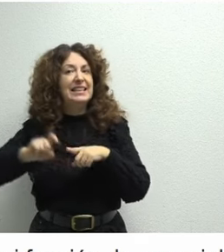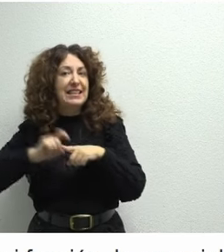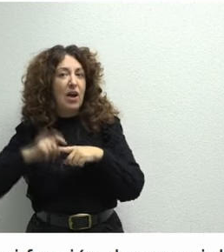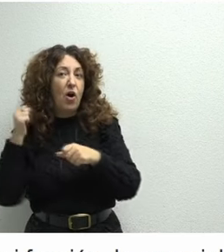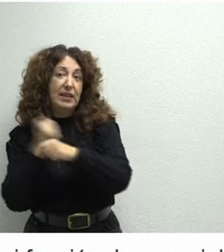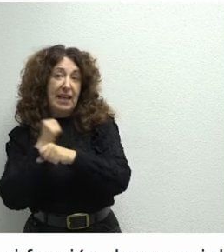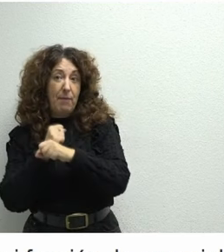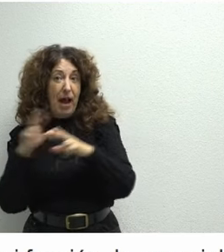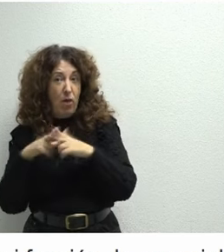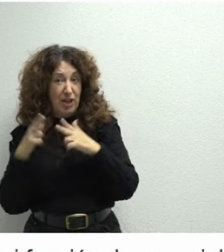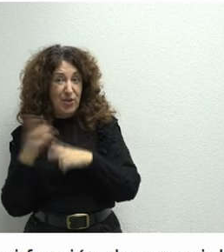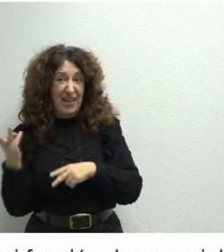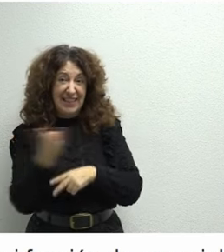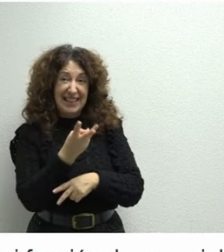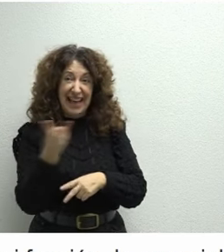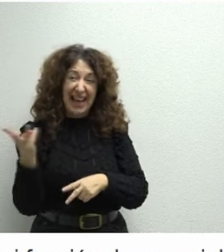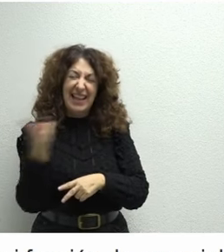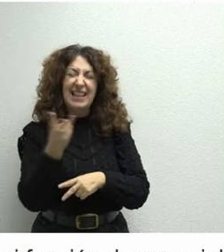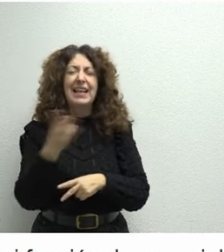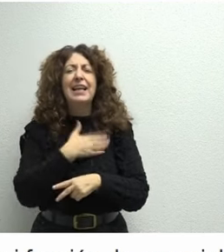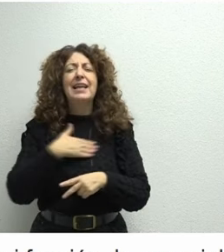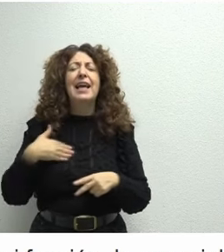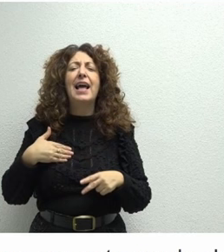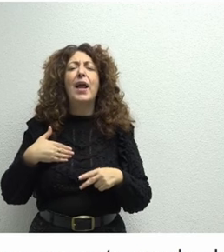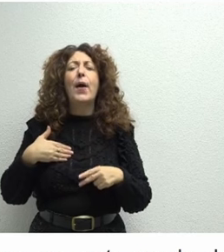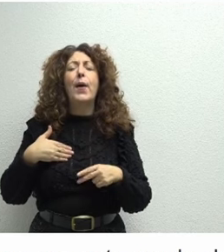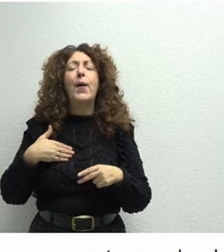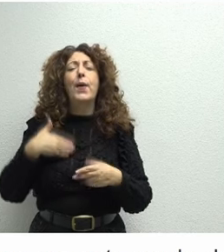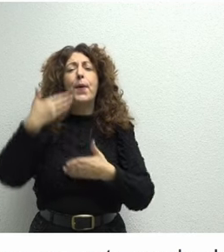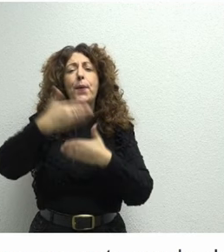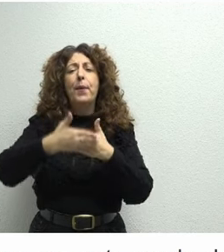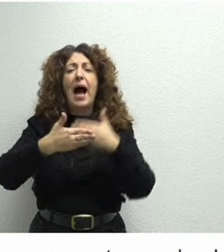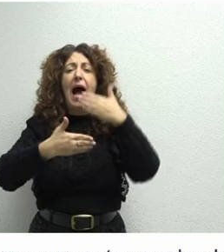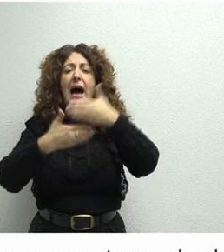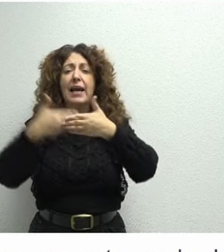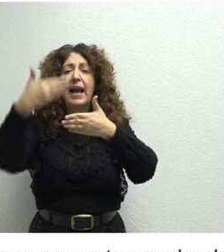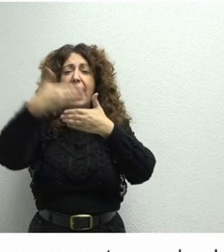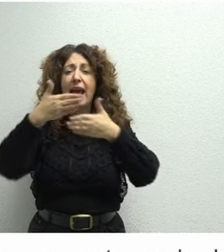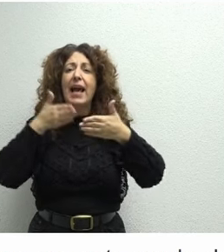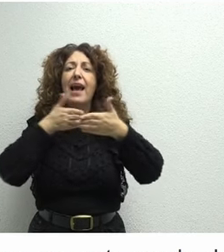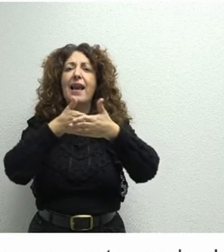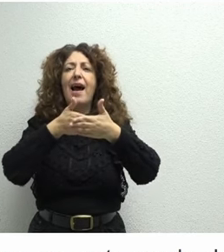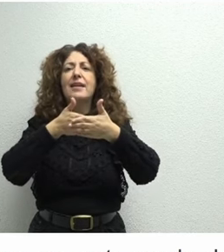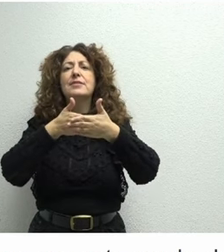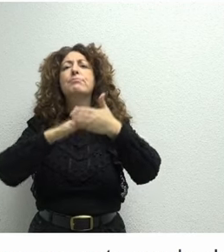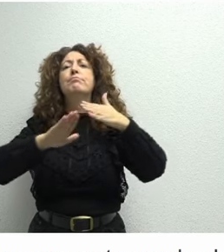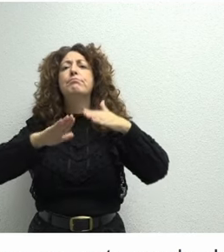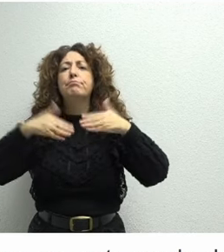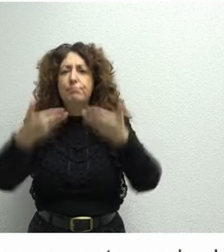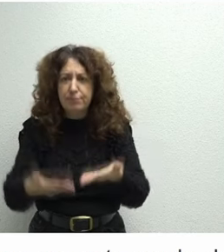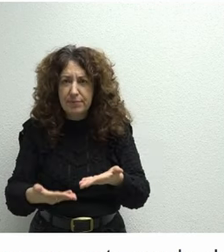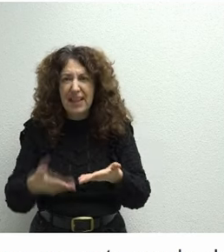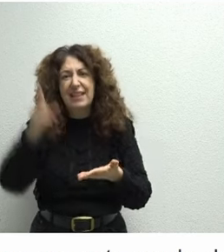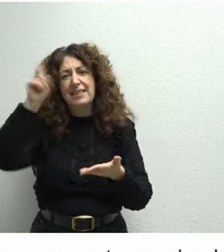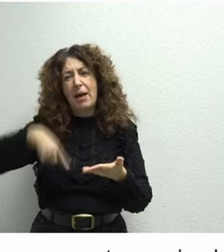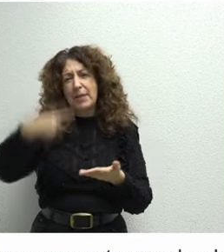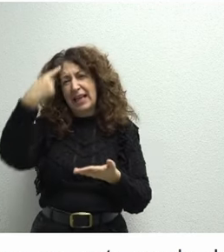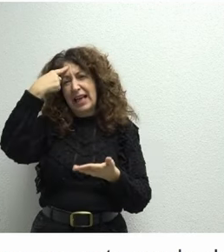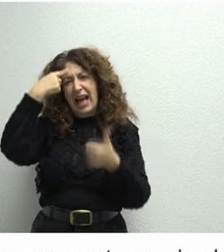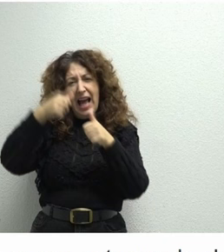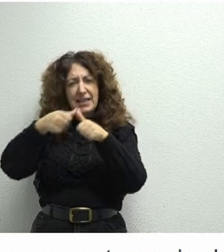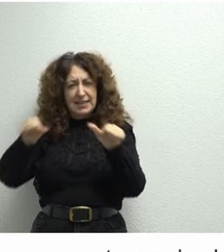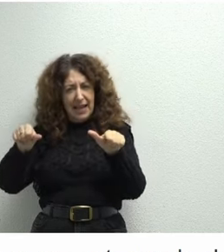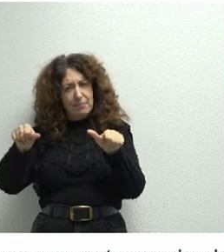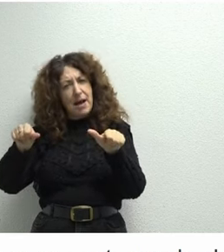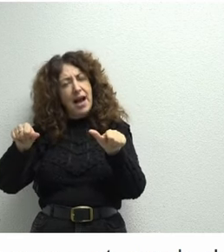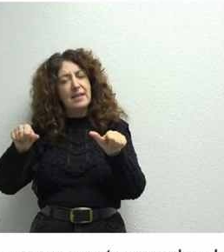que hoy nos acompaña romper ciertas Barreras y Y estigmas entonces cómo conseguimos